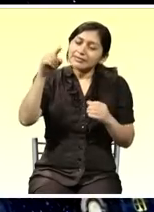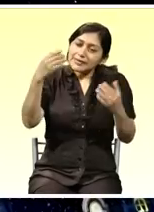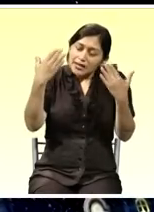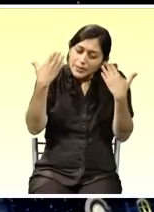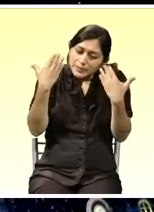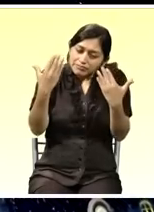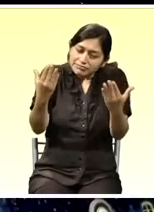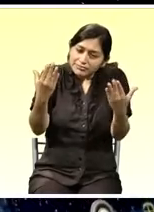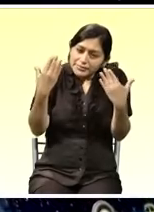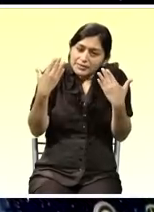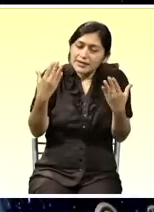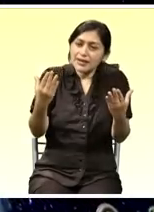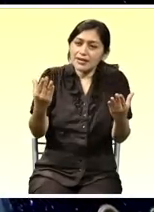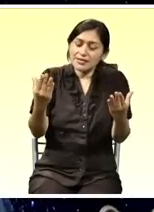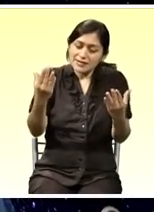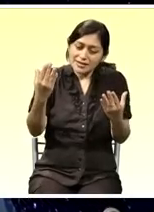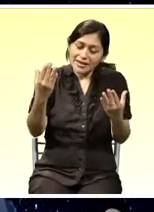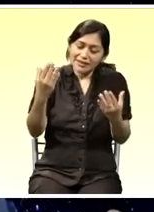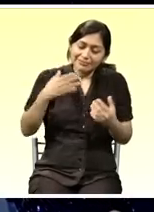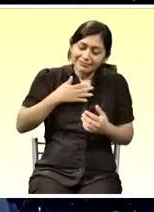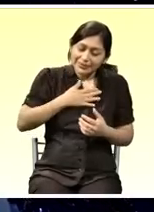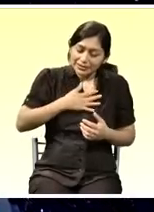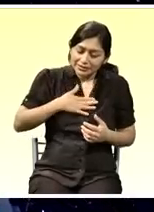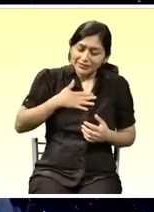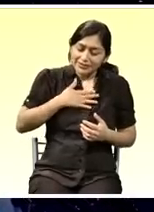cielos, esperanza